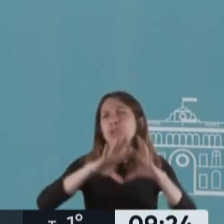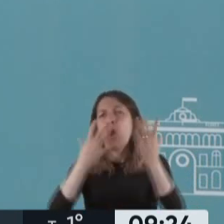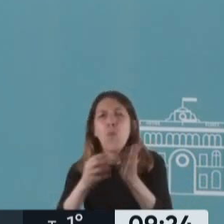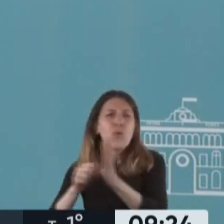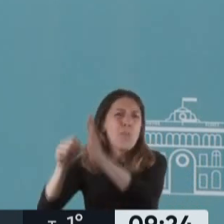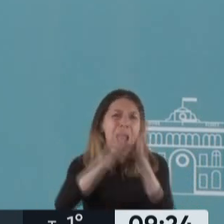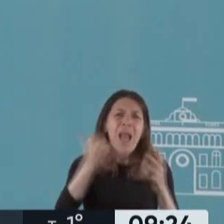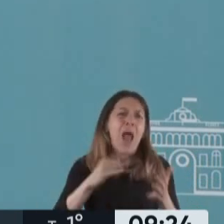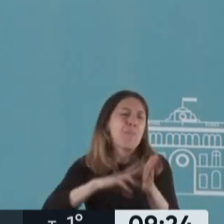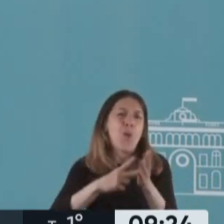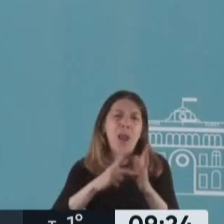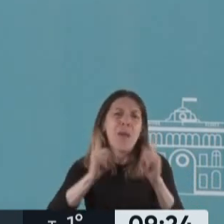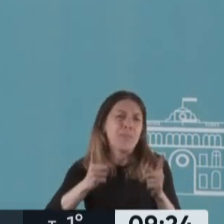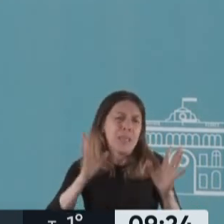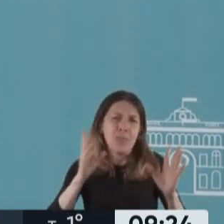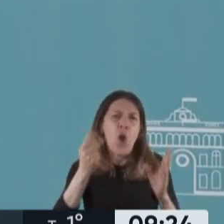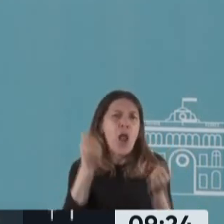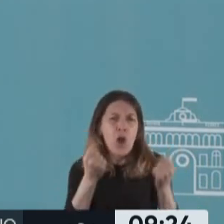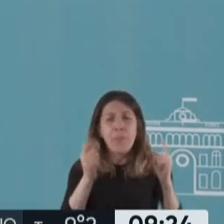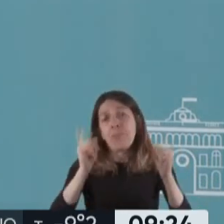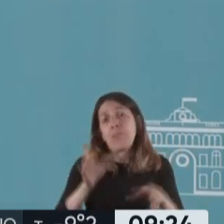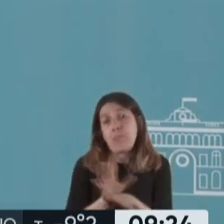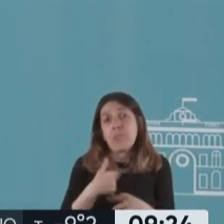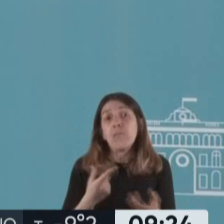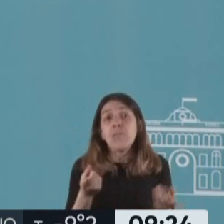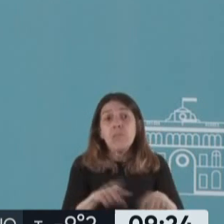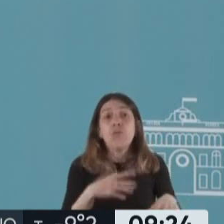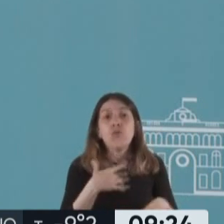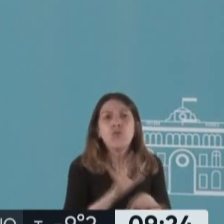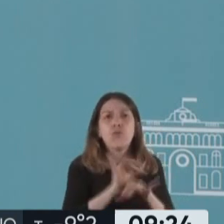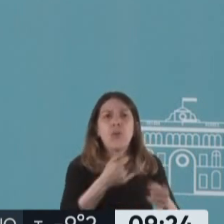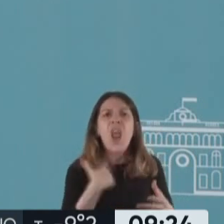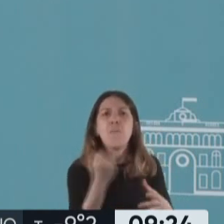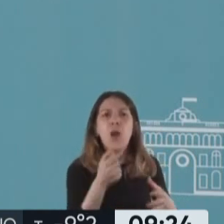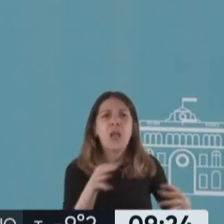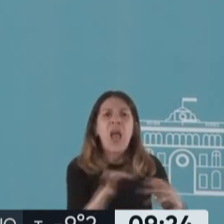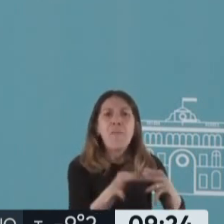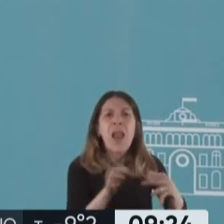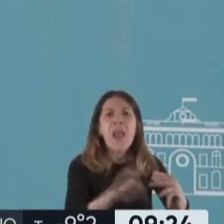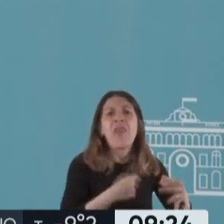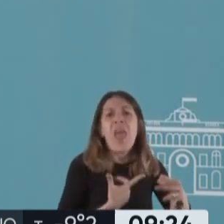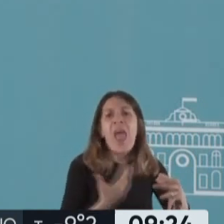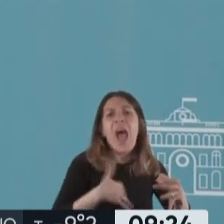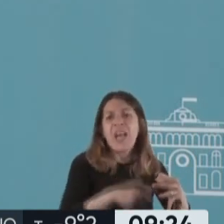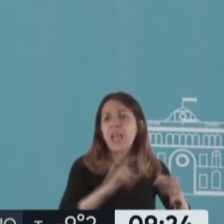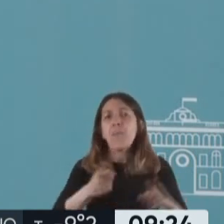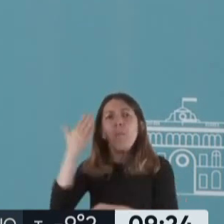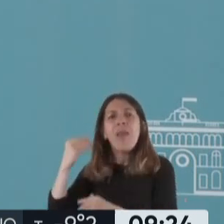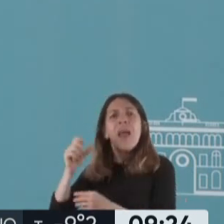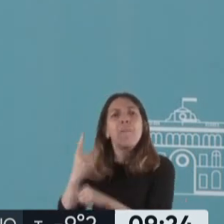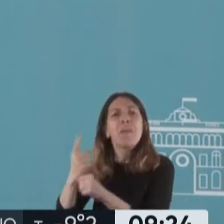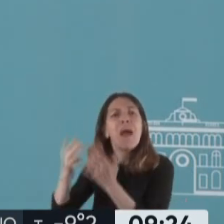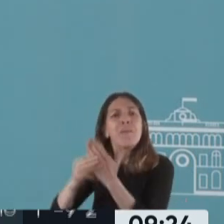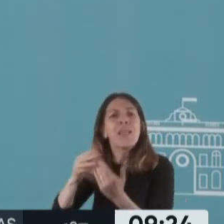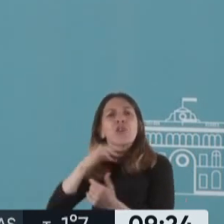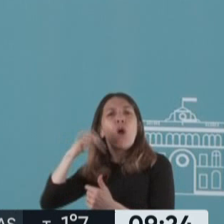por supuesto, también reivindicar la soberanía en Malvinas, como hizo cuando se encontró con el anterior primer ministro británico Boris Johnson